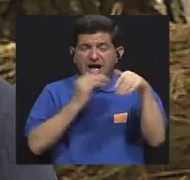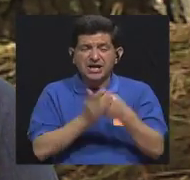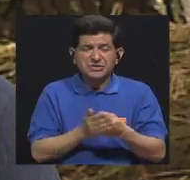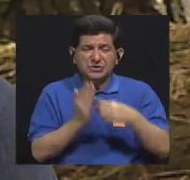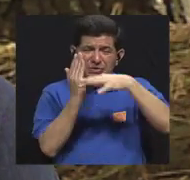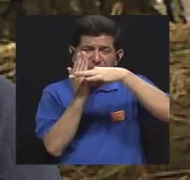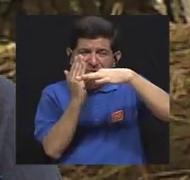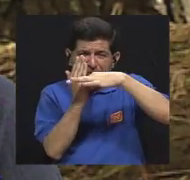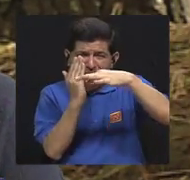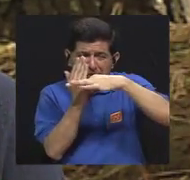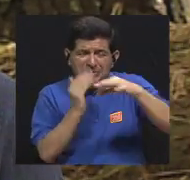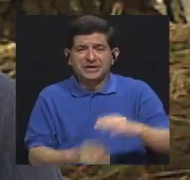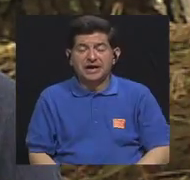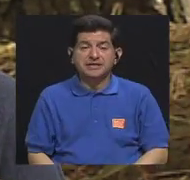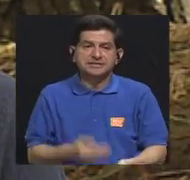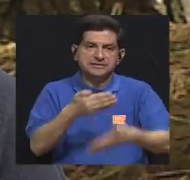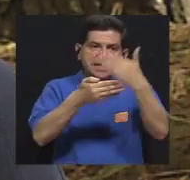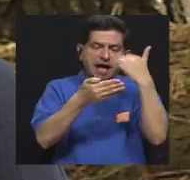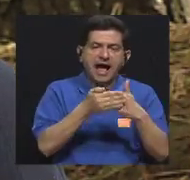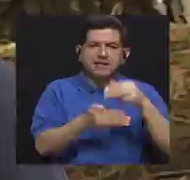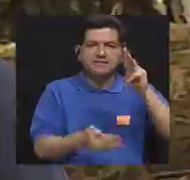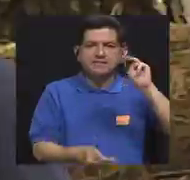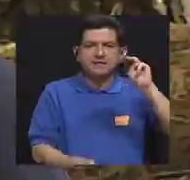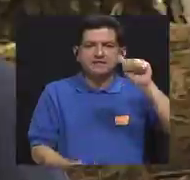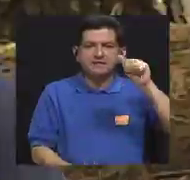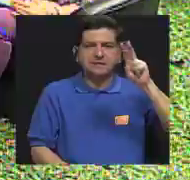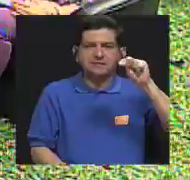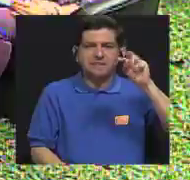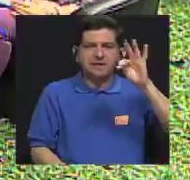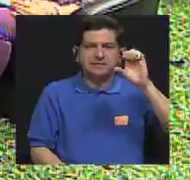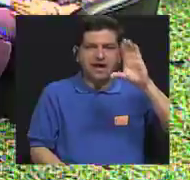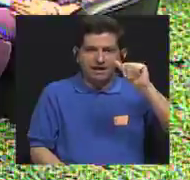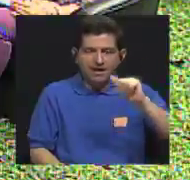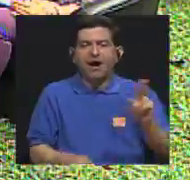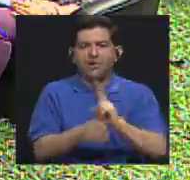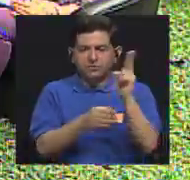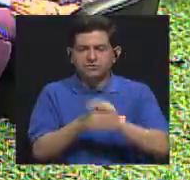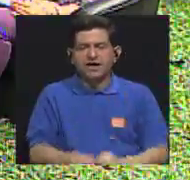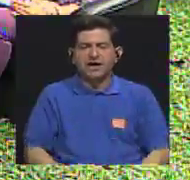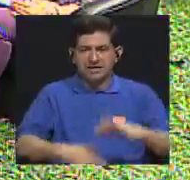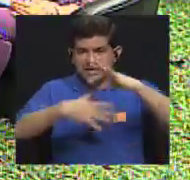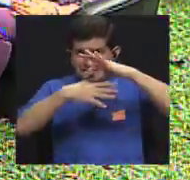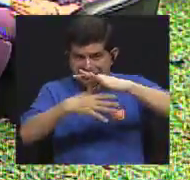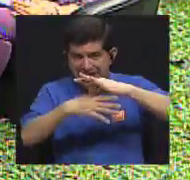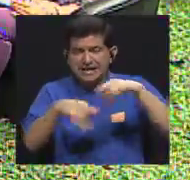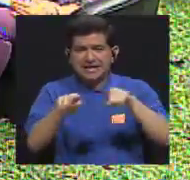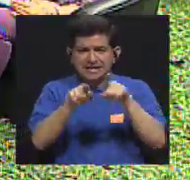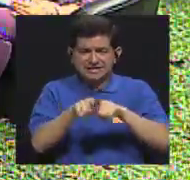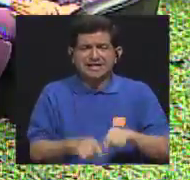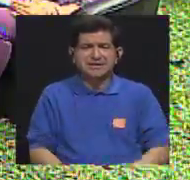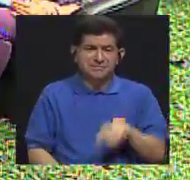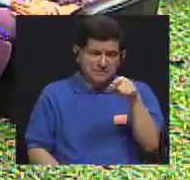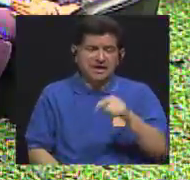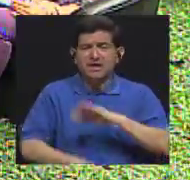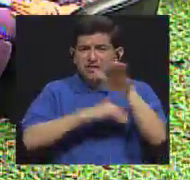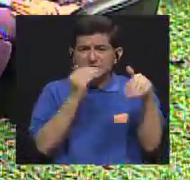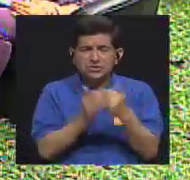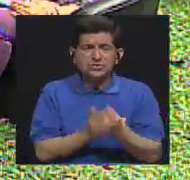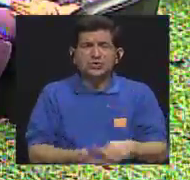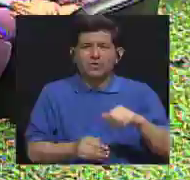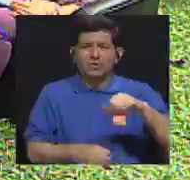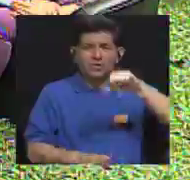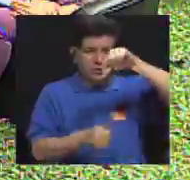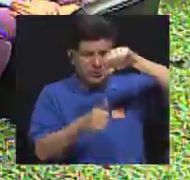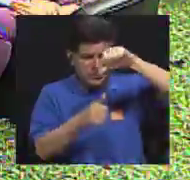buena grasita, manteca, porque antes se cocinaba nada con manteca. Un bistec también frito, plátano frito. O sea, todo